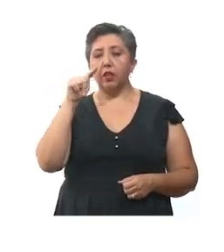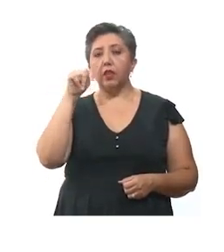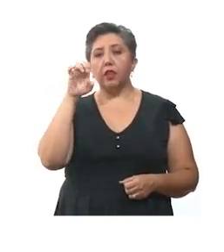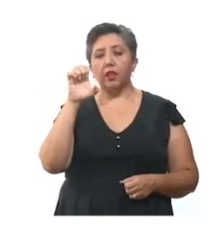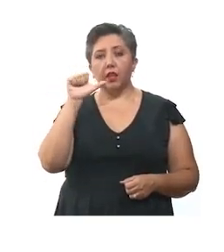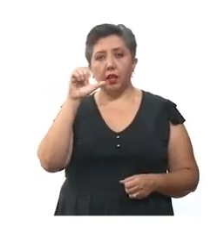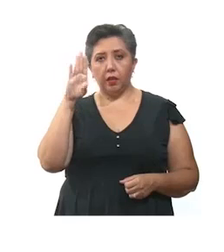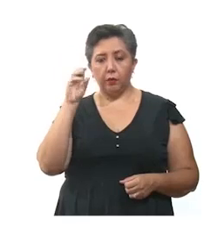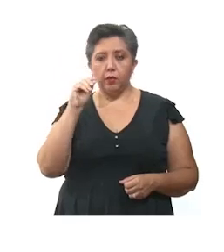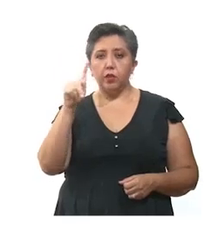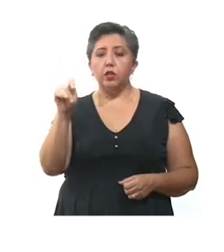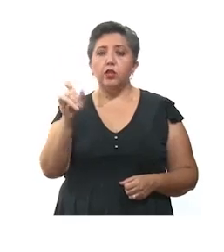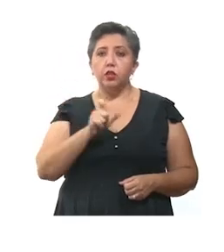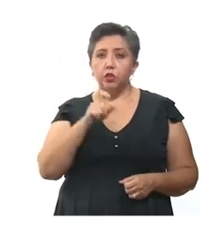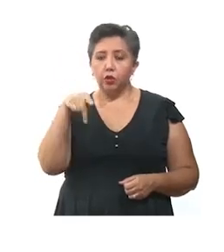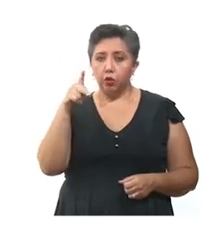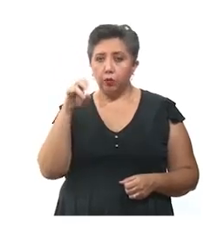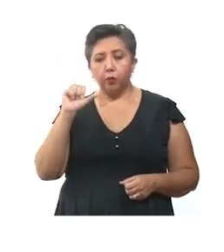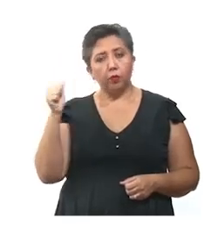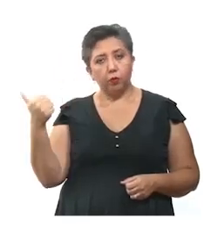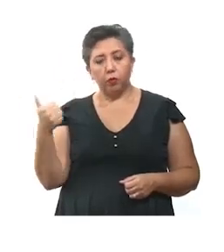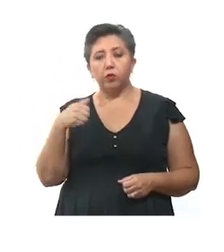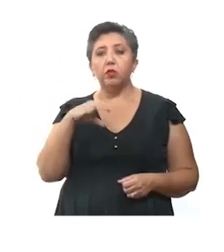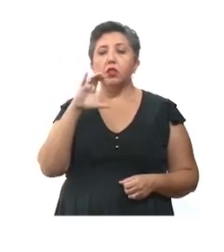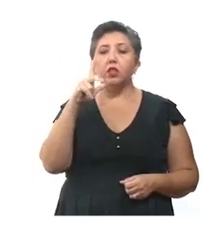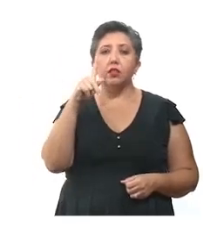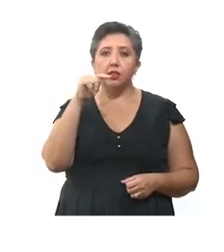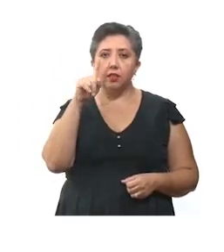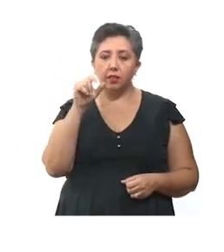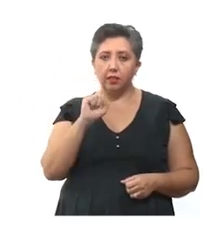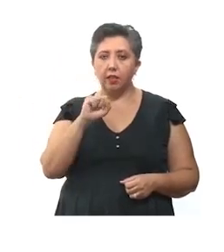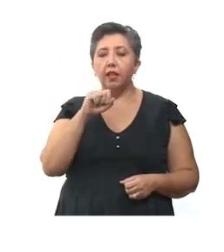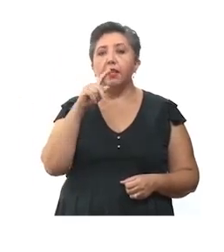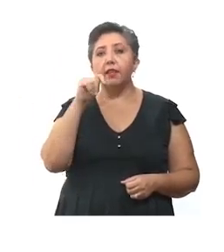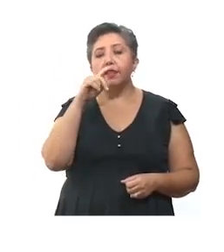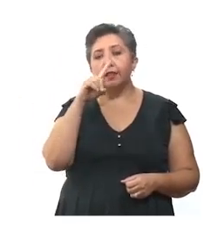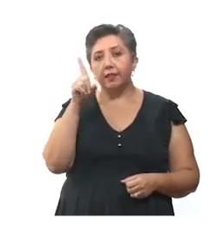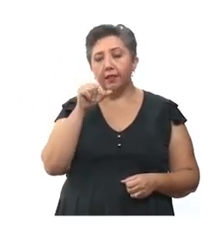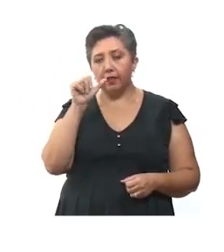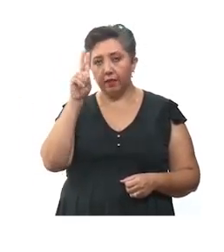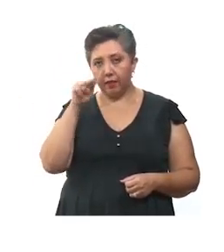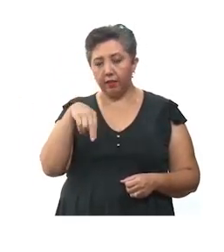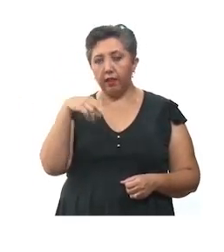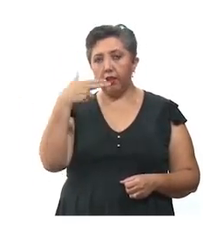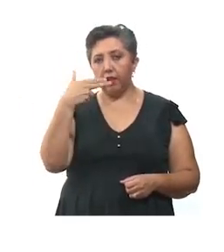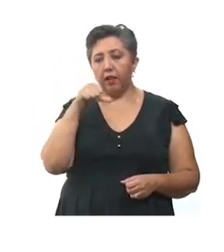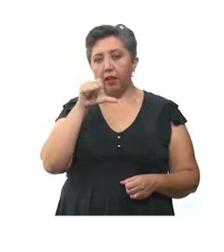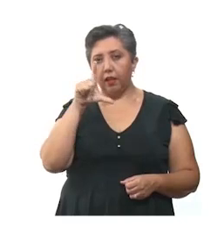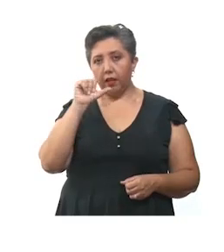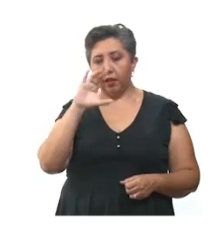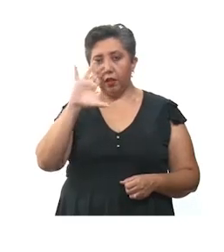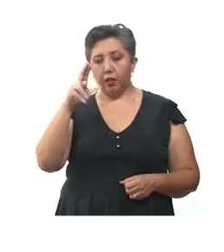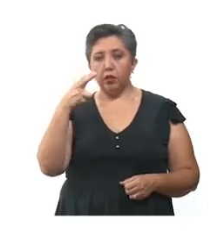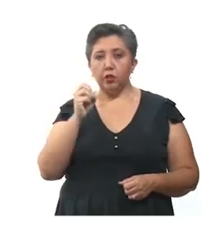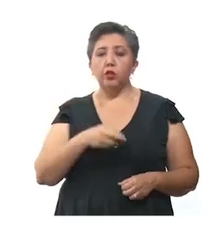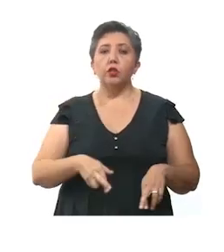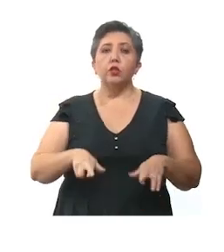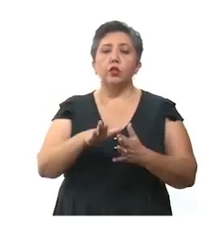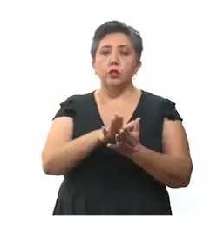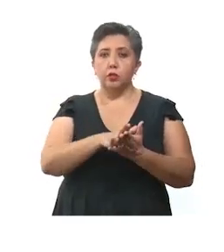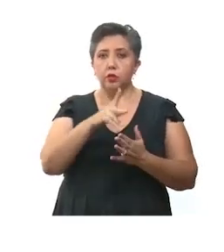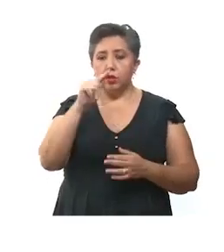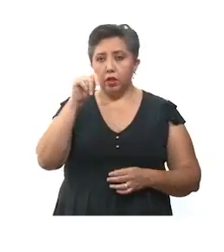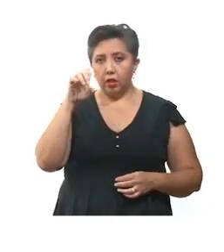y Tixcocop, 1 más en Aquil, Chaxinquín, Tzan, Semul, Jalachó, Oxcuscap, Río Lagartos,